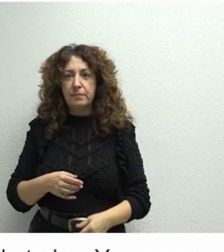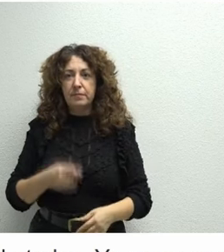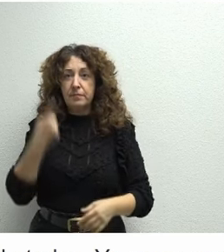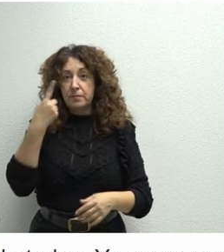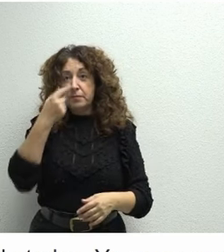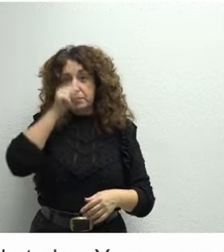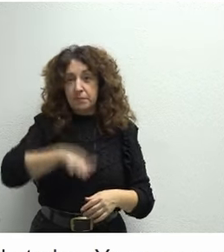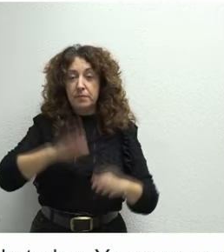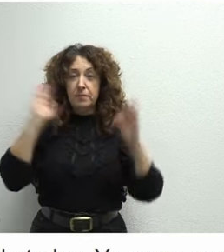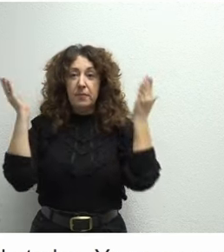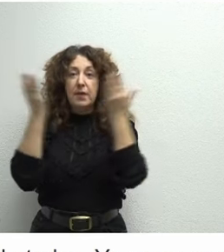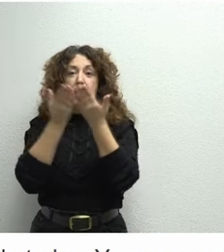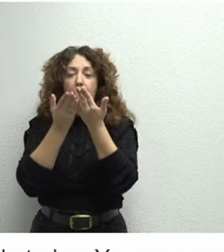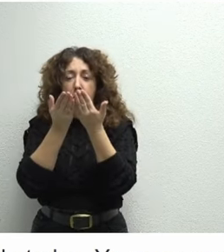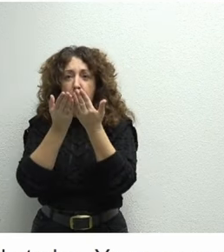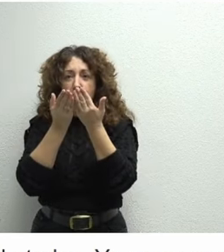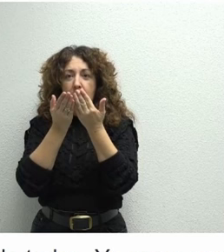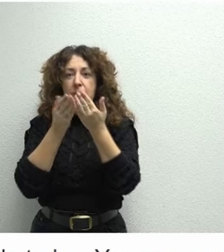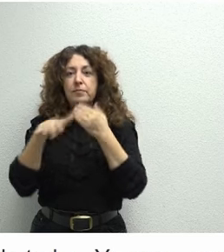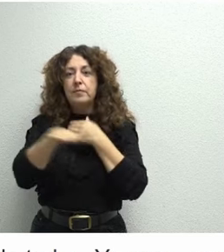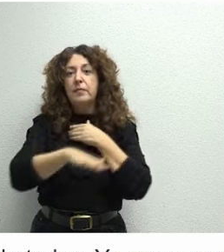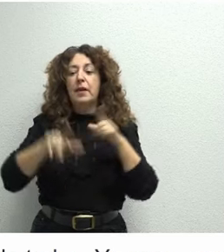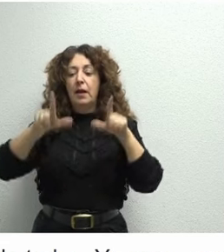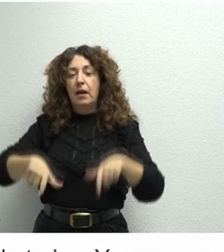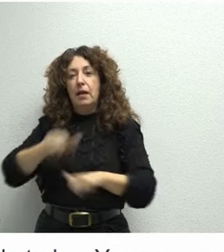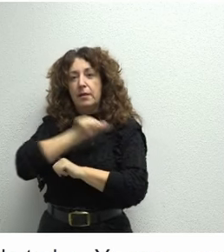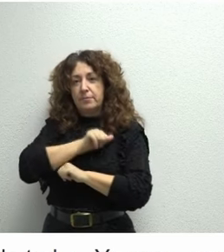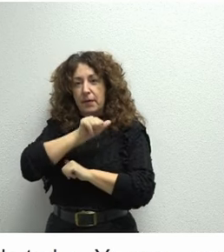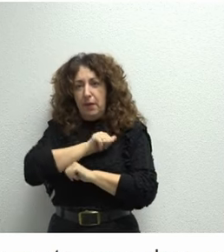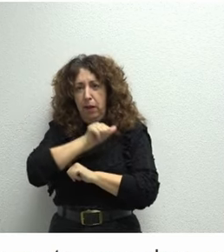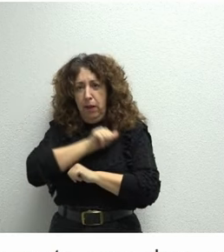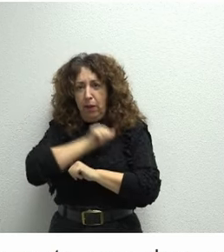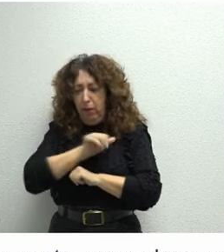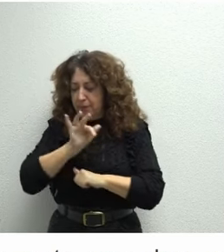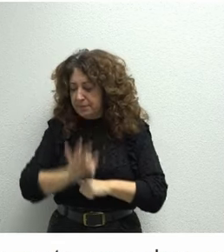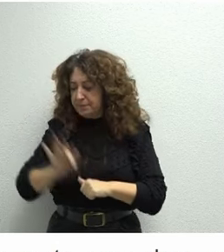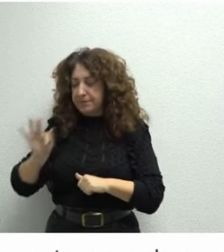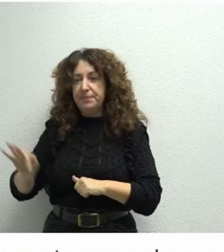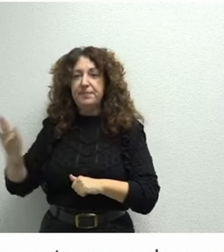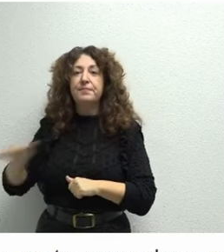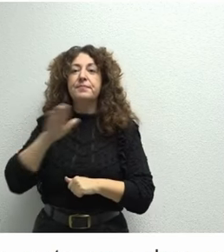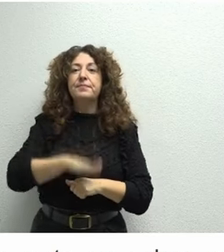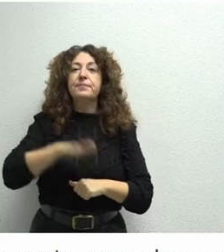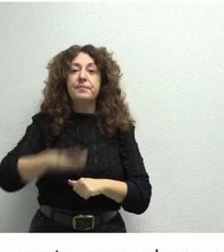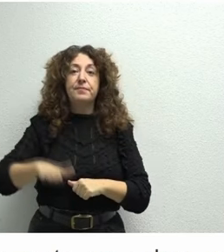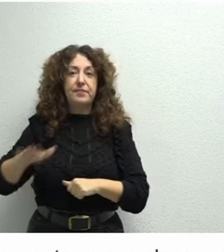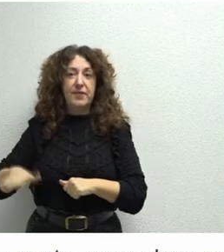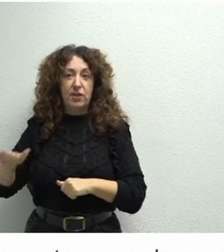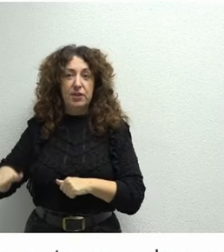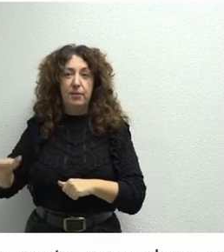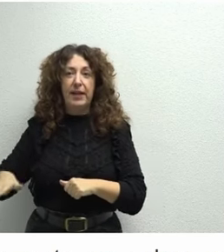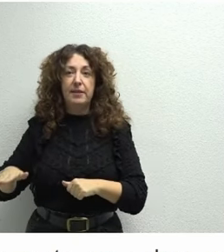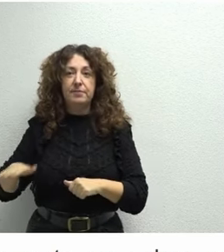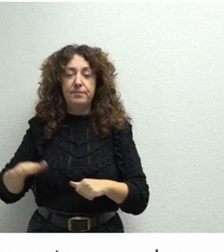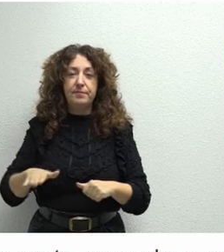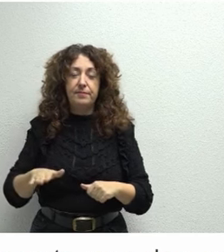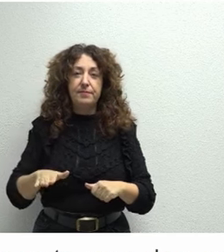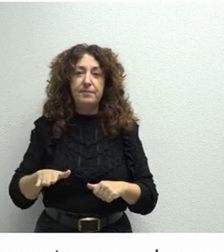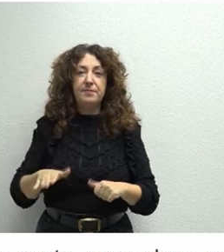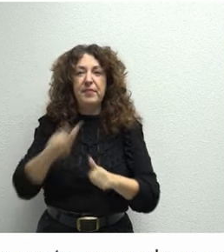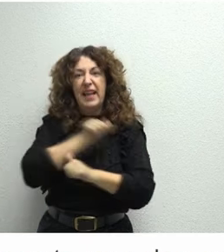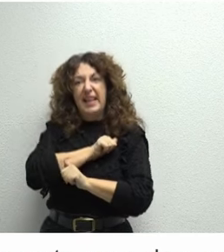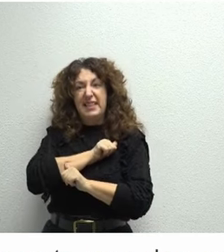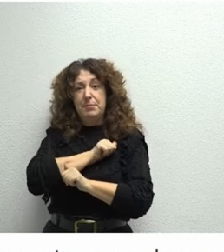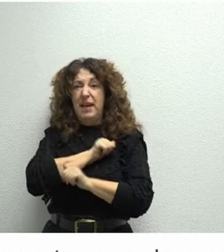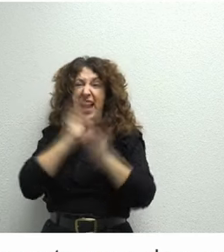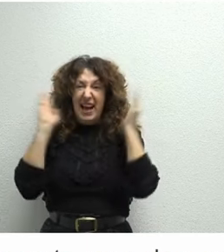tea entre en una sala de espera con otros niños pequeña y ahí estamos hoy vale